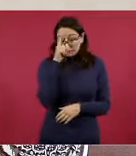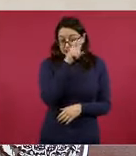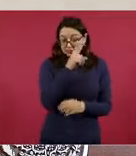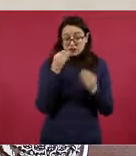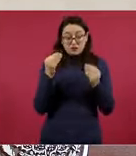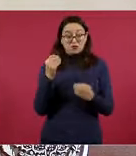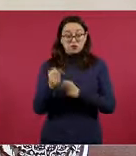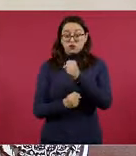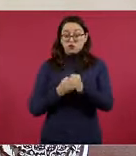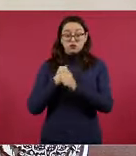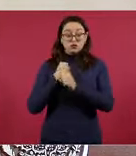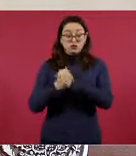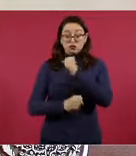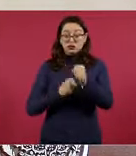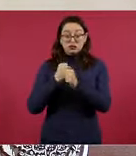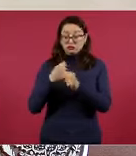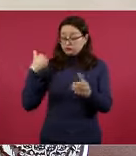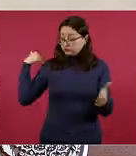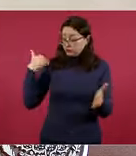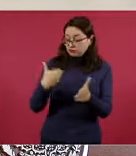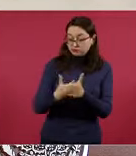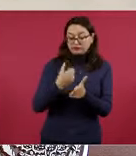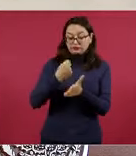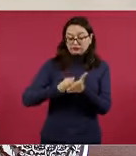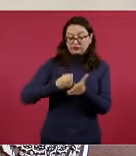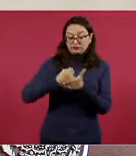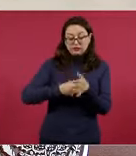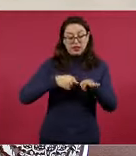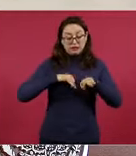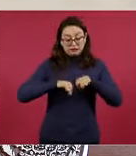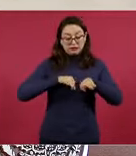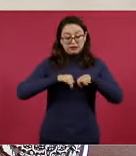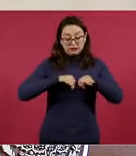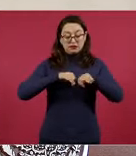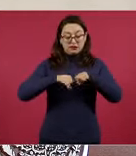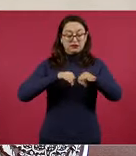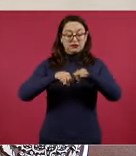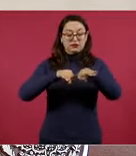de estar trabajando en lo mismo